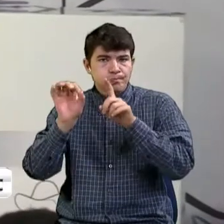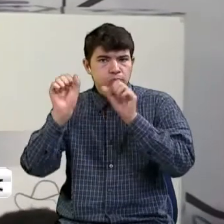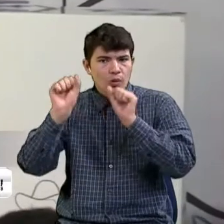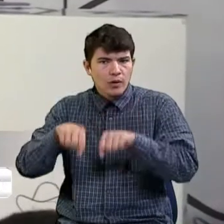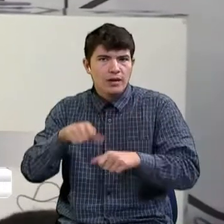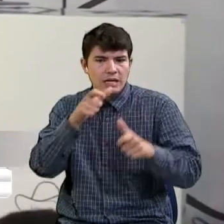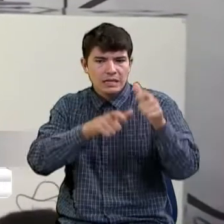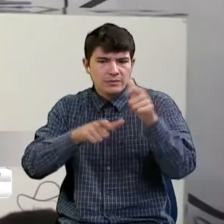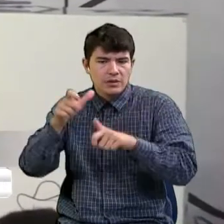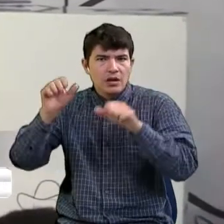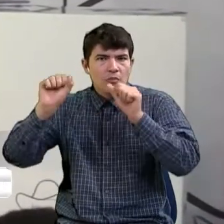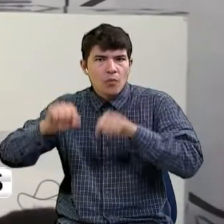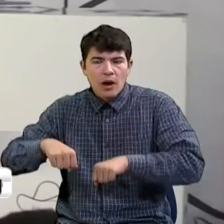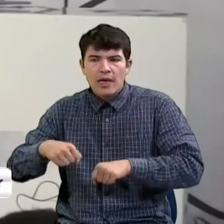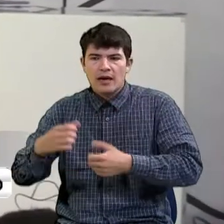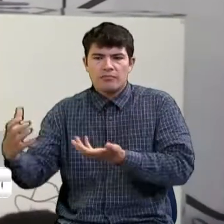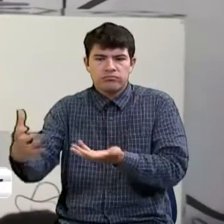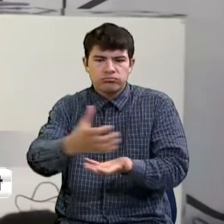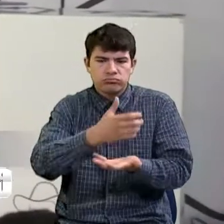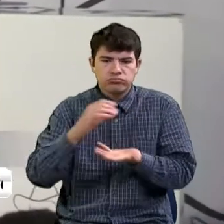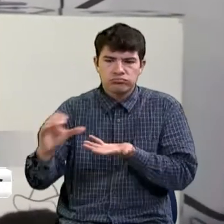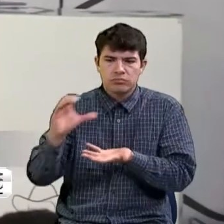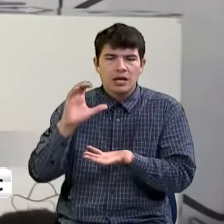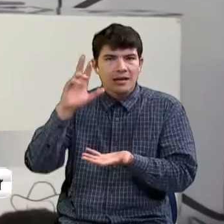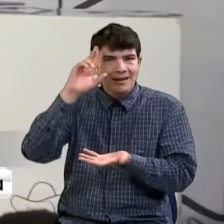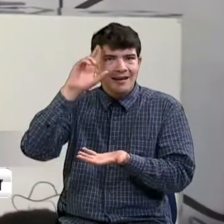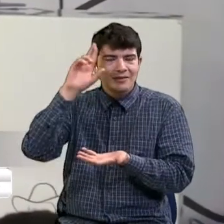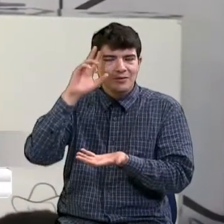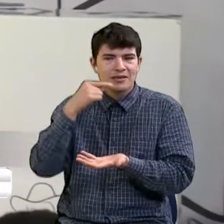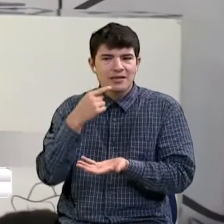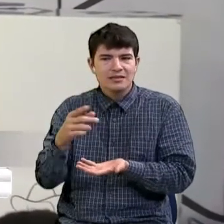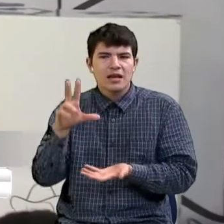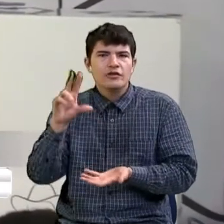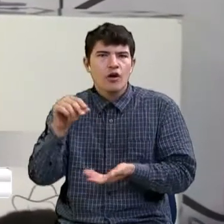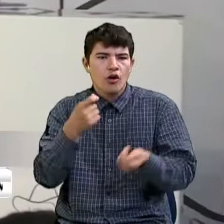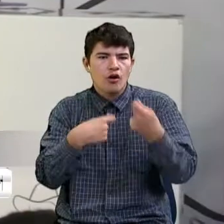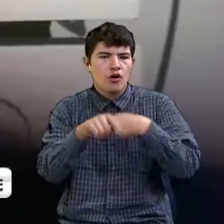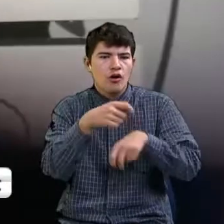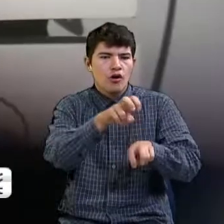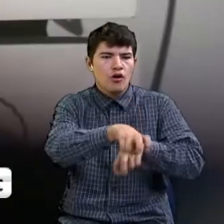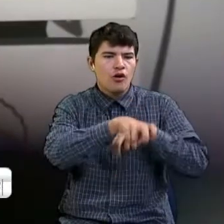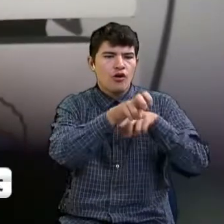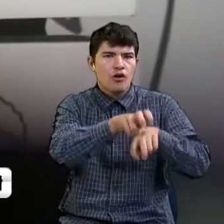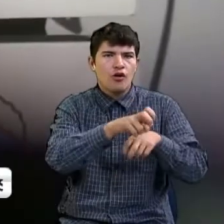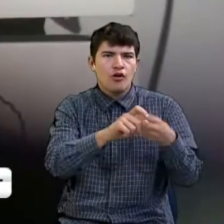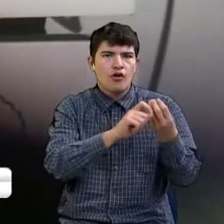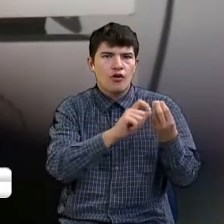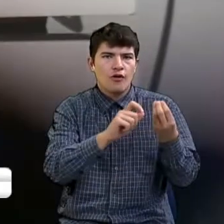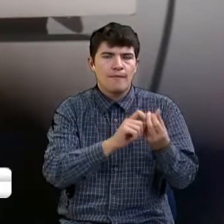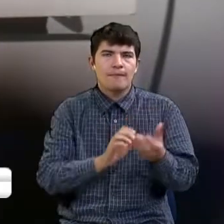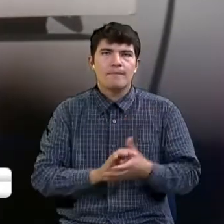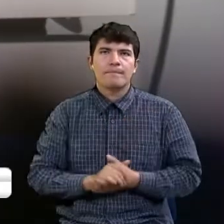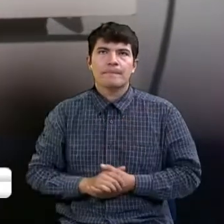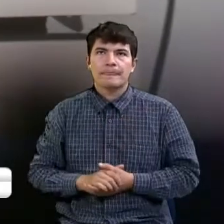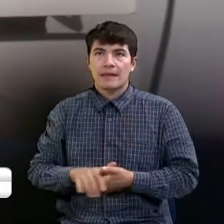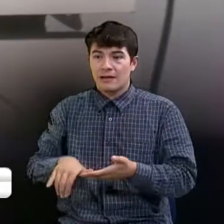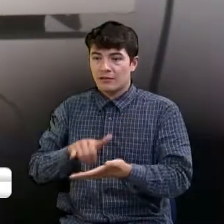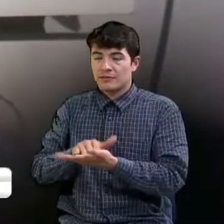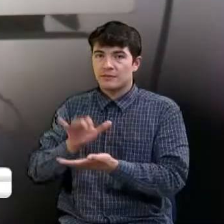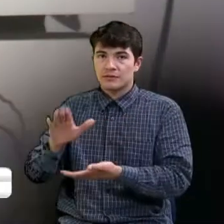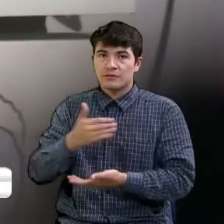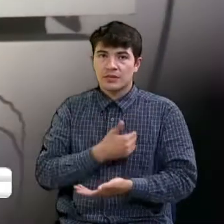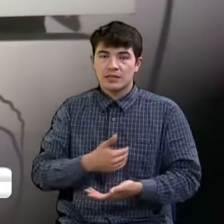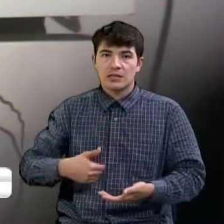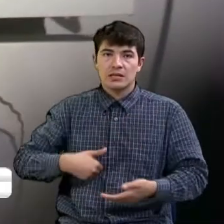que la gente pueda ganarse la vida y tengan una razón de decirle no al narcotráfico de igual manera los presidentes de costa rica y